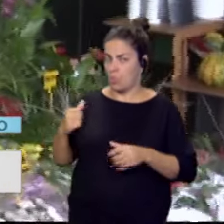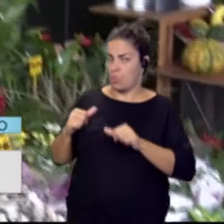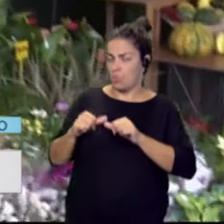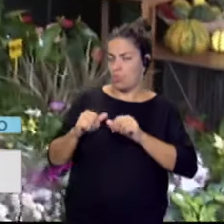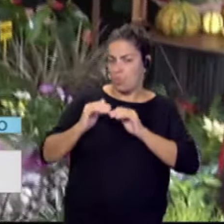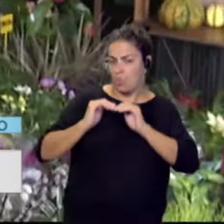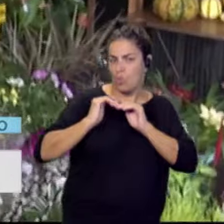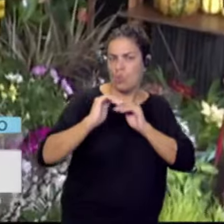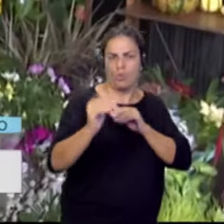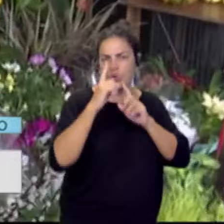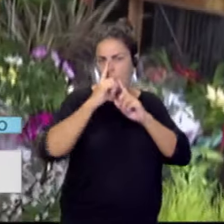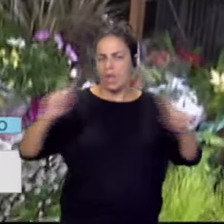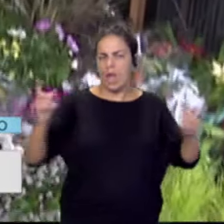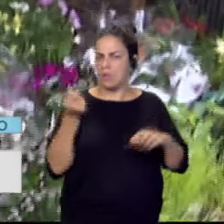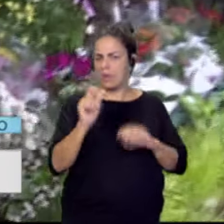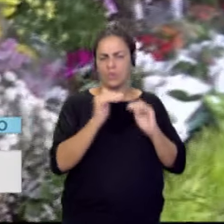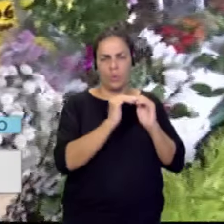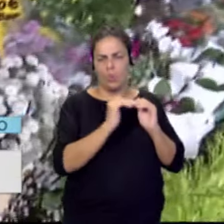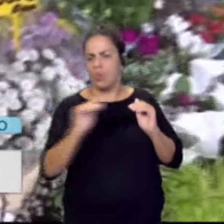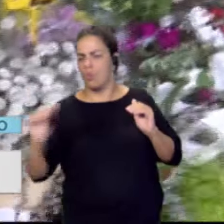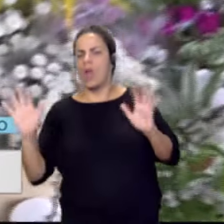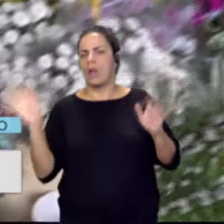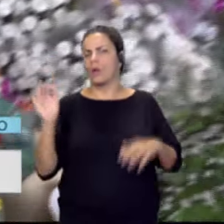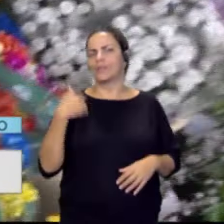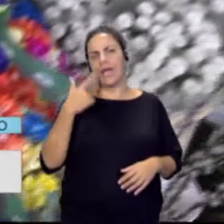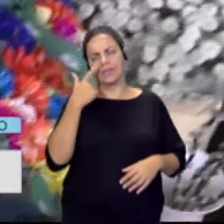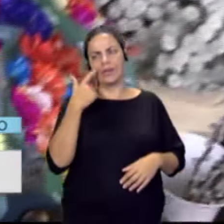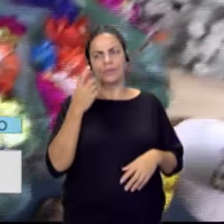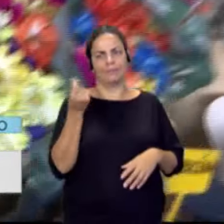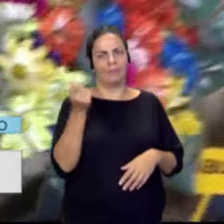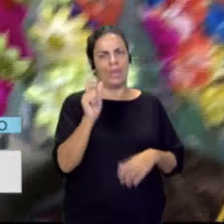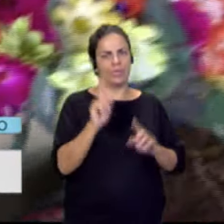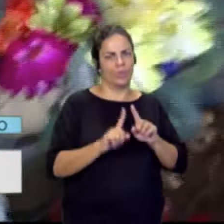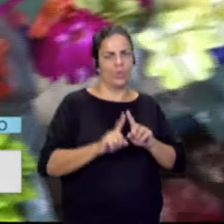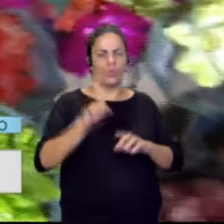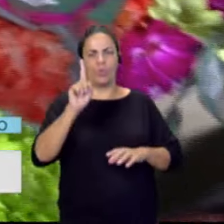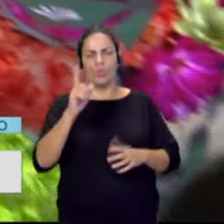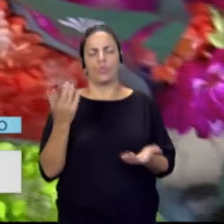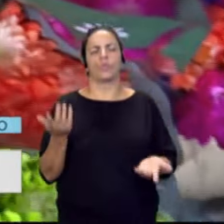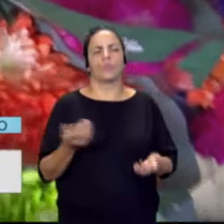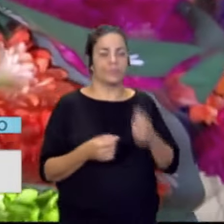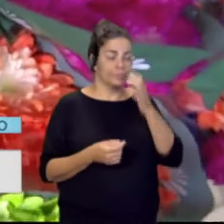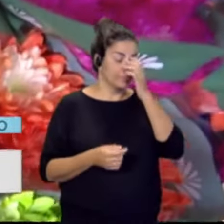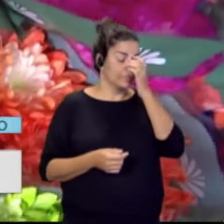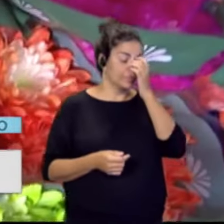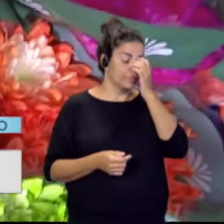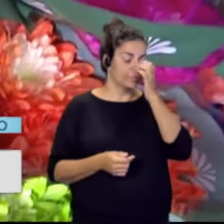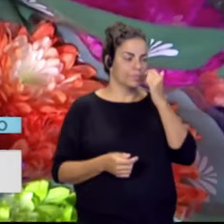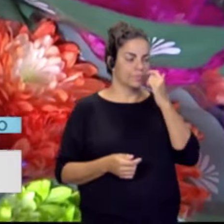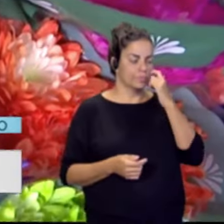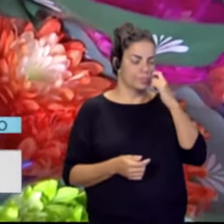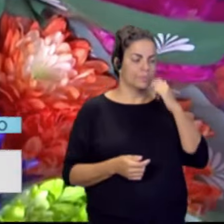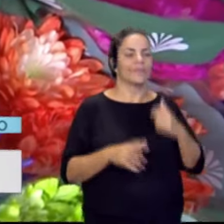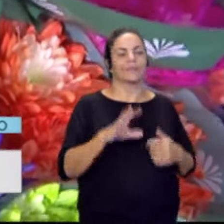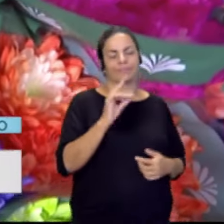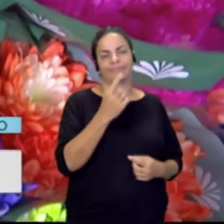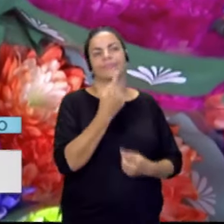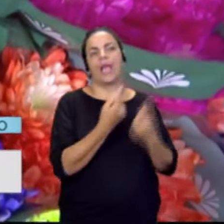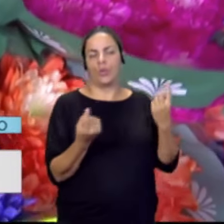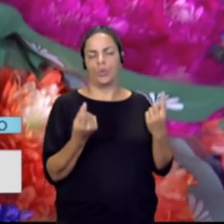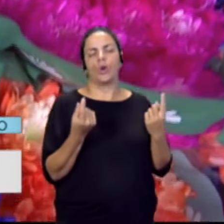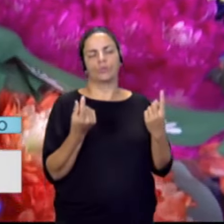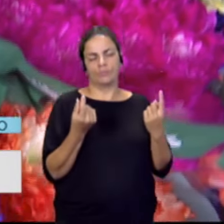todo el año o ya empieza a avecinarse un repunte en el costo de las flores? Pues sí, hay algunas cositas que sí suben un poco, por ejemplo